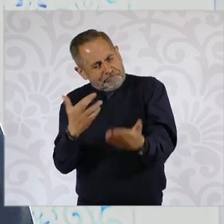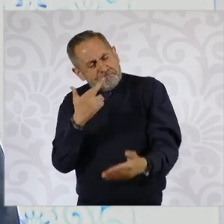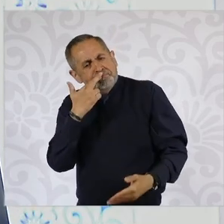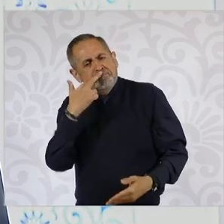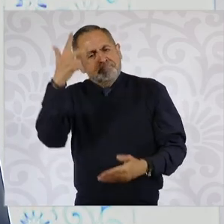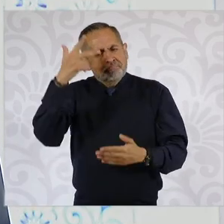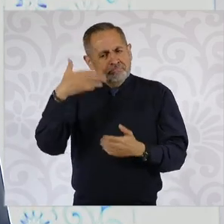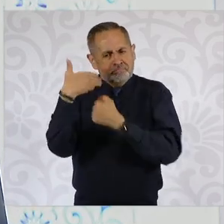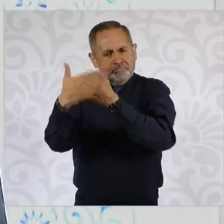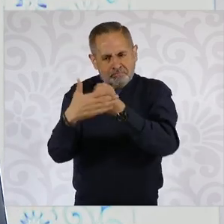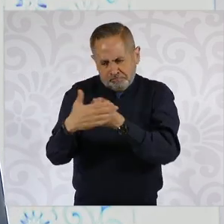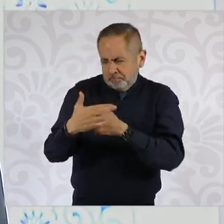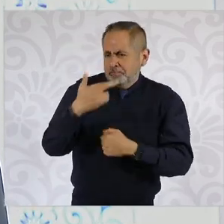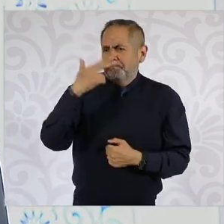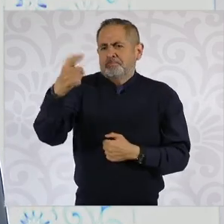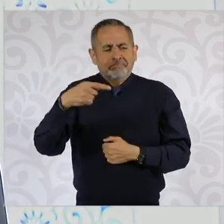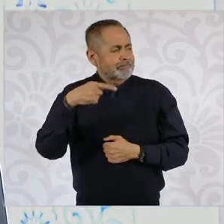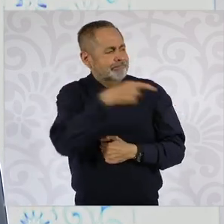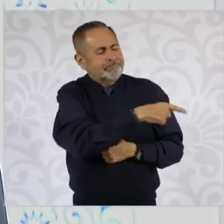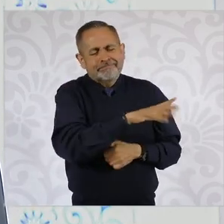Entonces, va a ser mejor